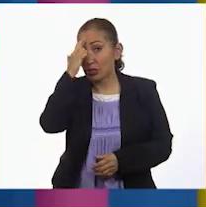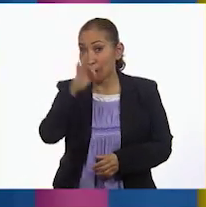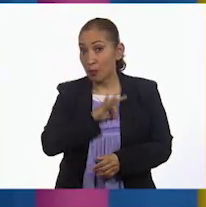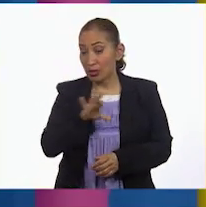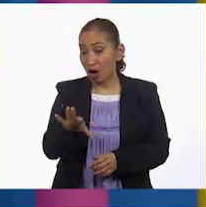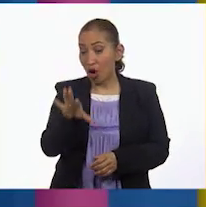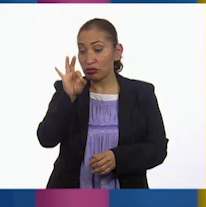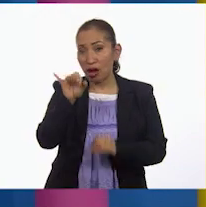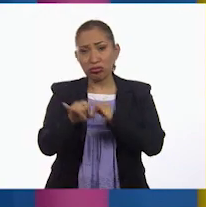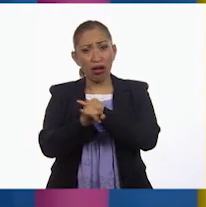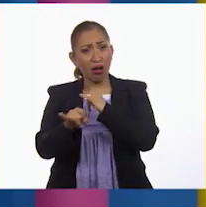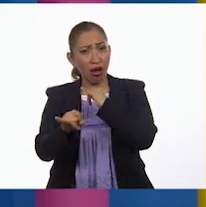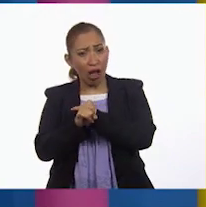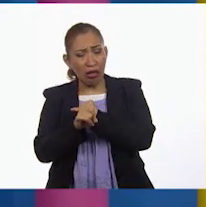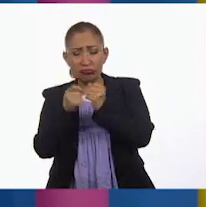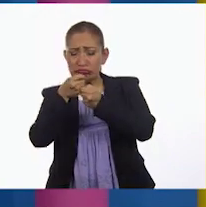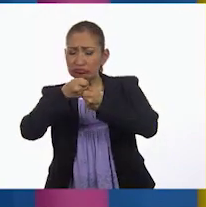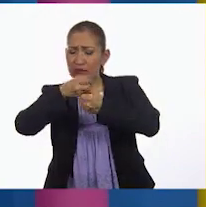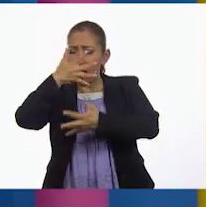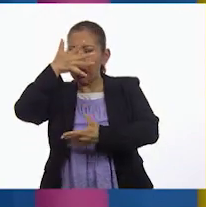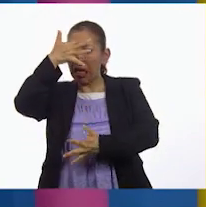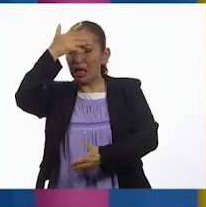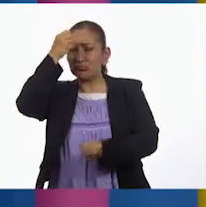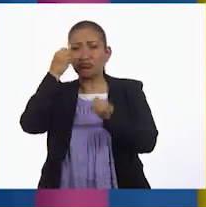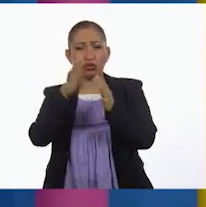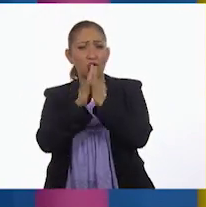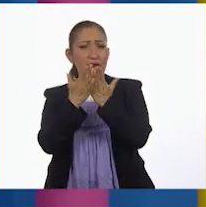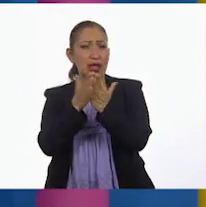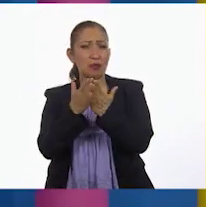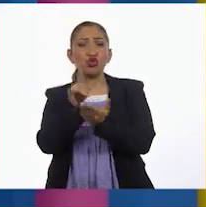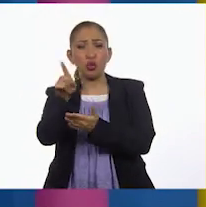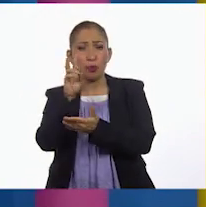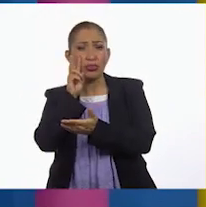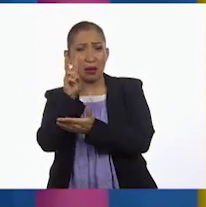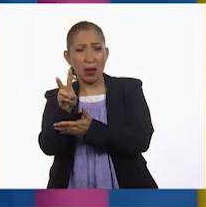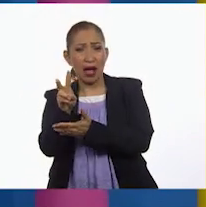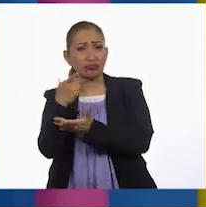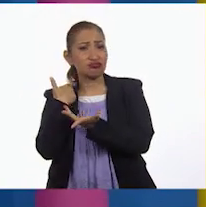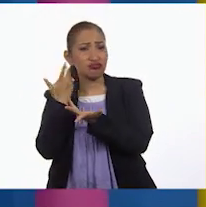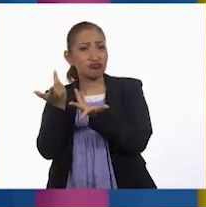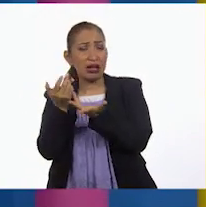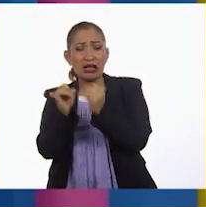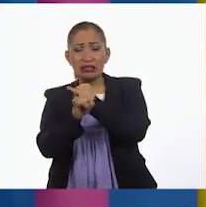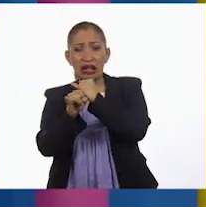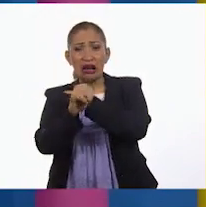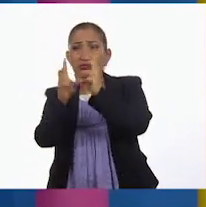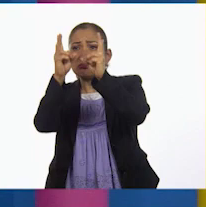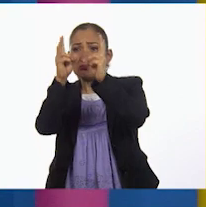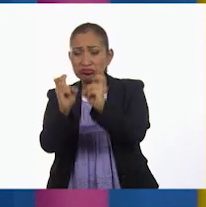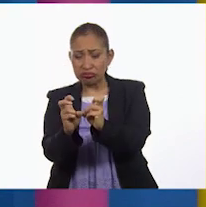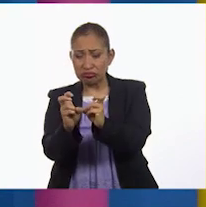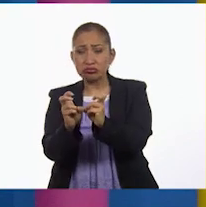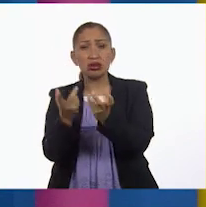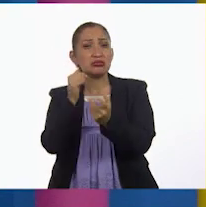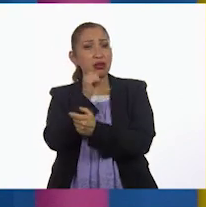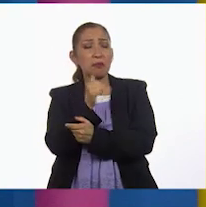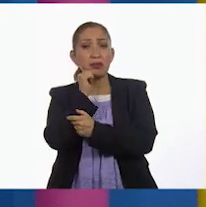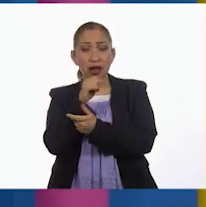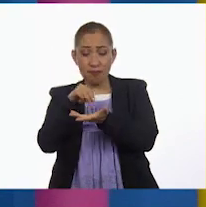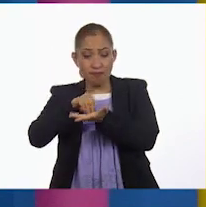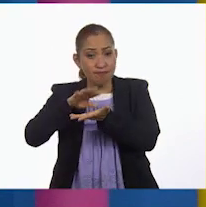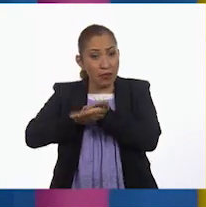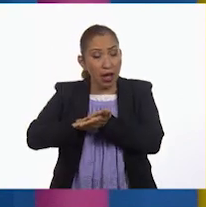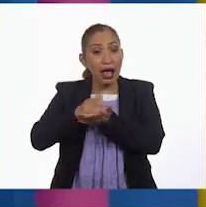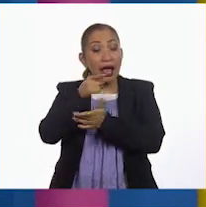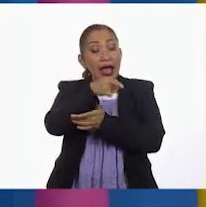encontrar en internet una cantidad enorme de libros que ustedes pueden consultar y están en formato digital. Y recuerden siempre anotar los